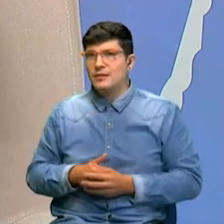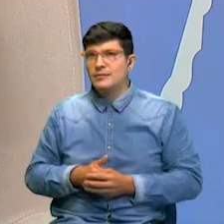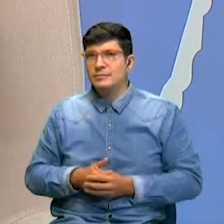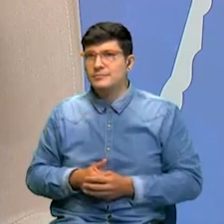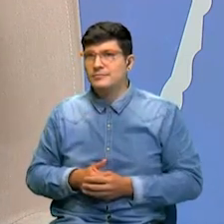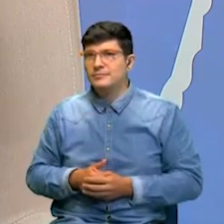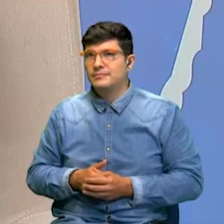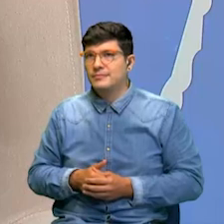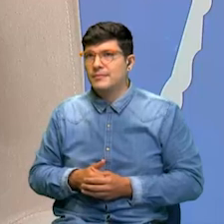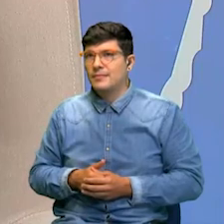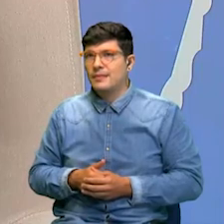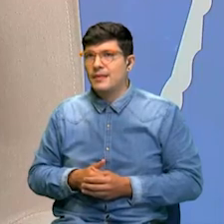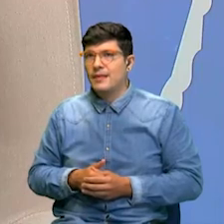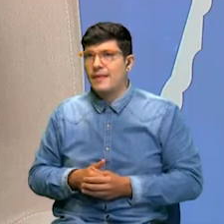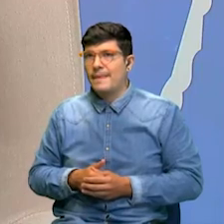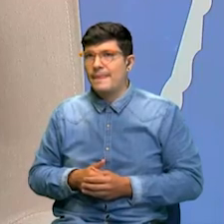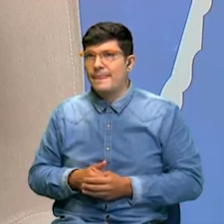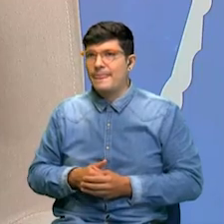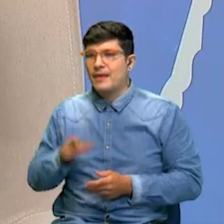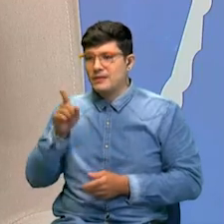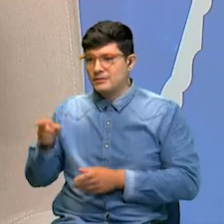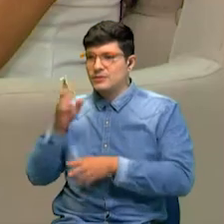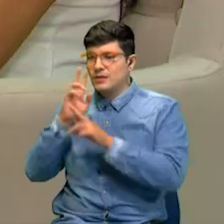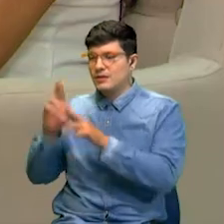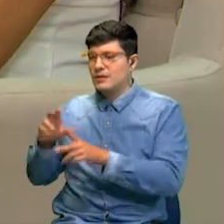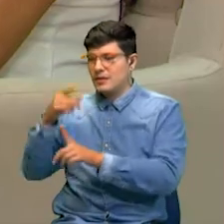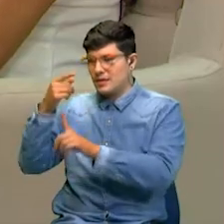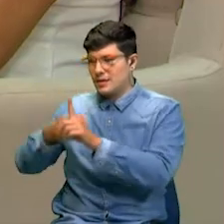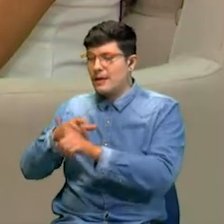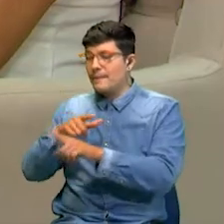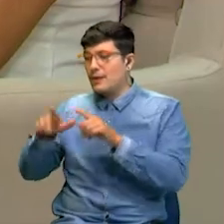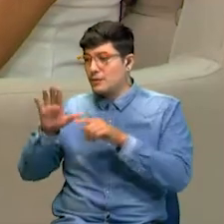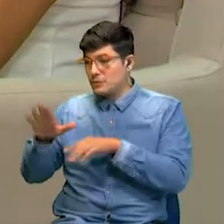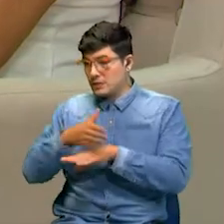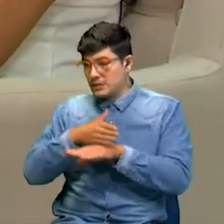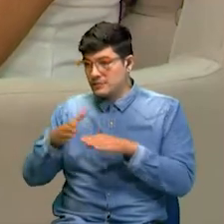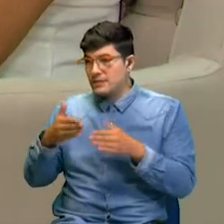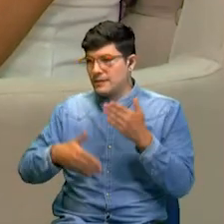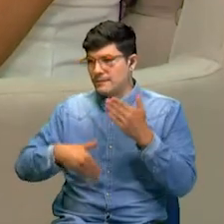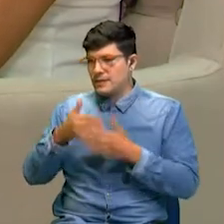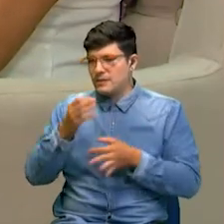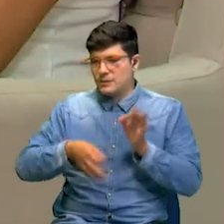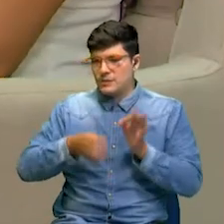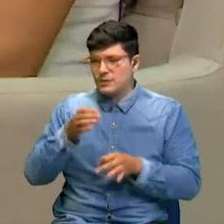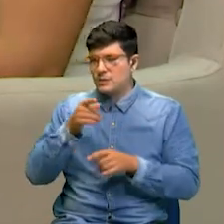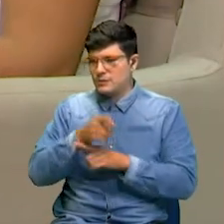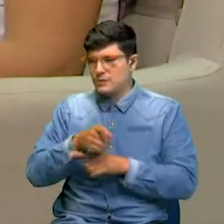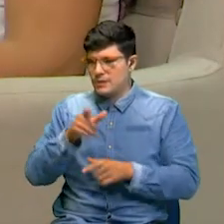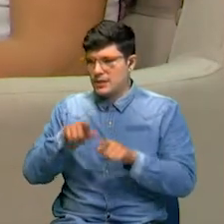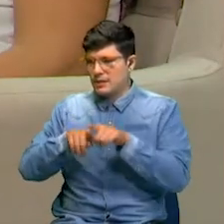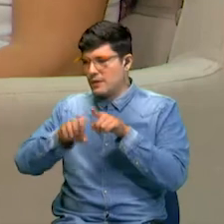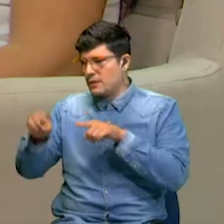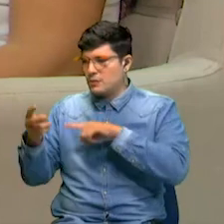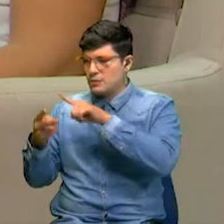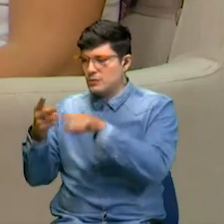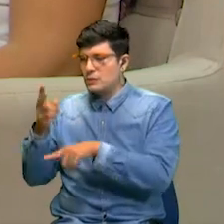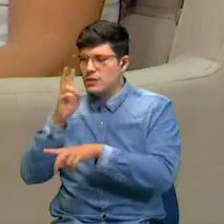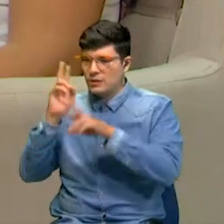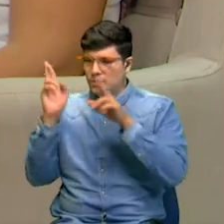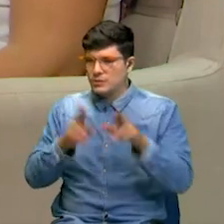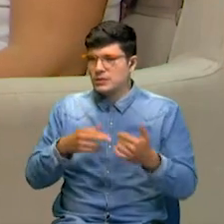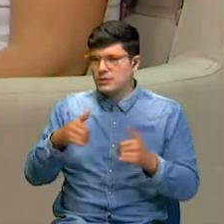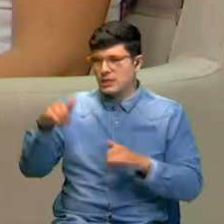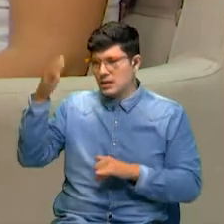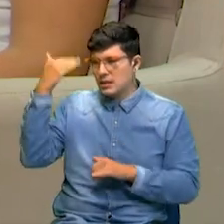Bienestar, fijan una cuota provisional. Entonces ellas ya tendrían que entrar ante un juzgado para que le reconozcan lo que ellas ya han